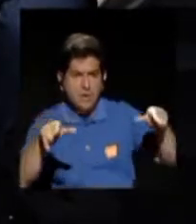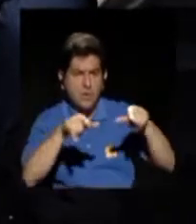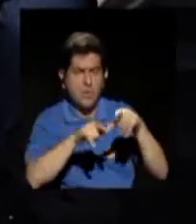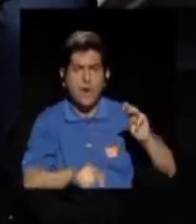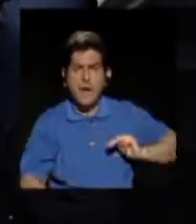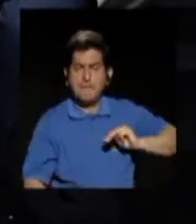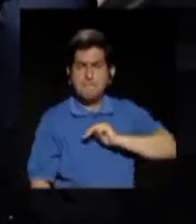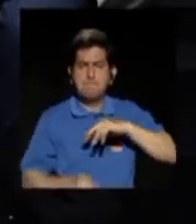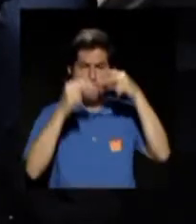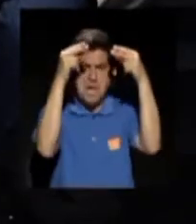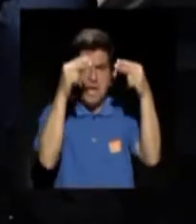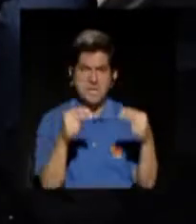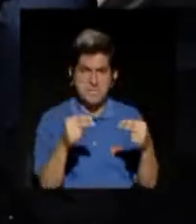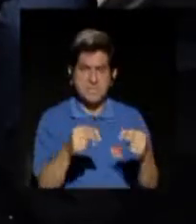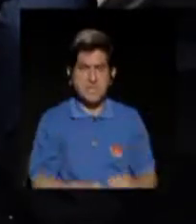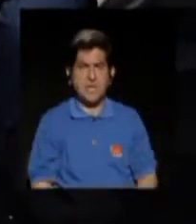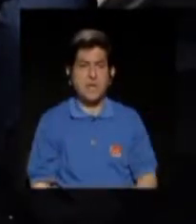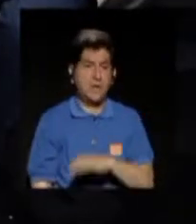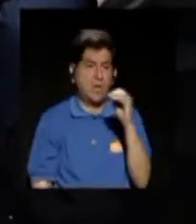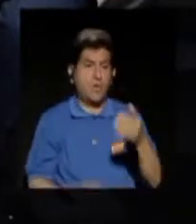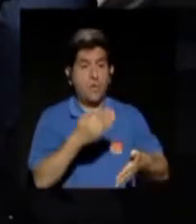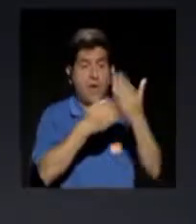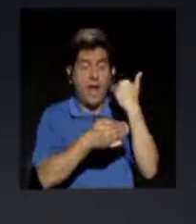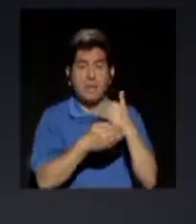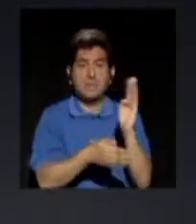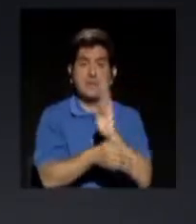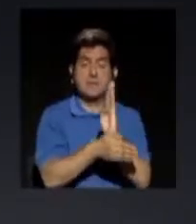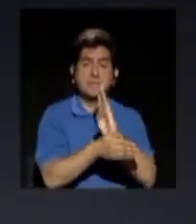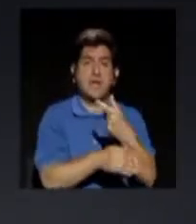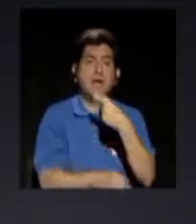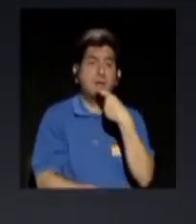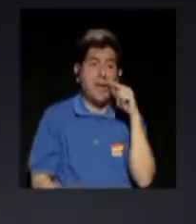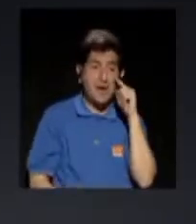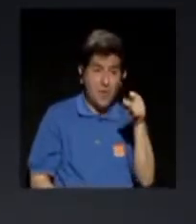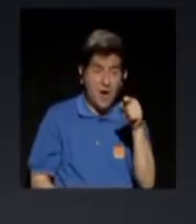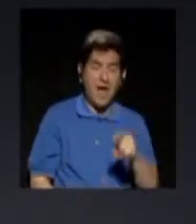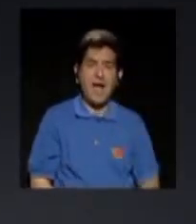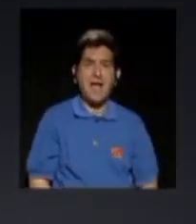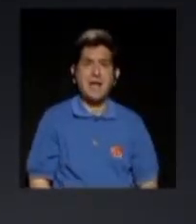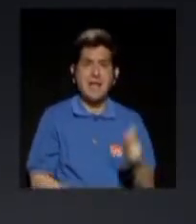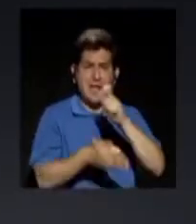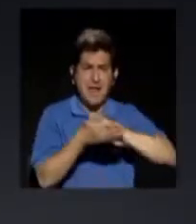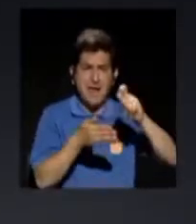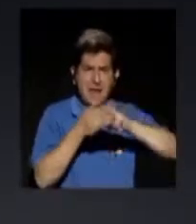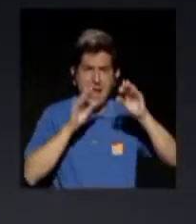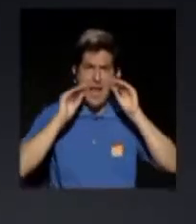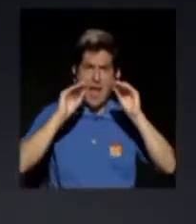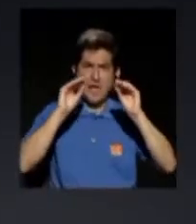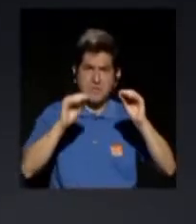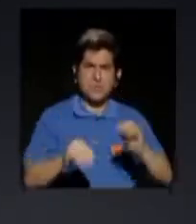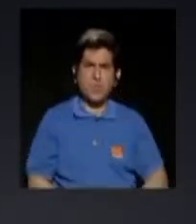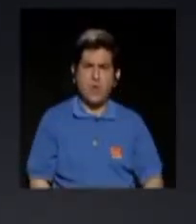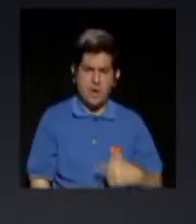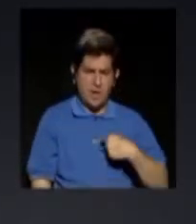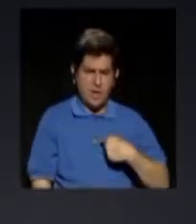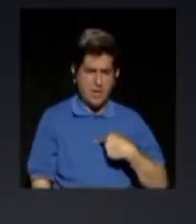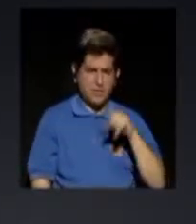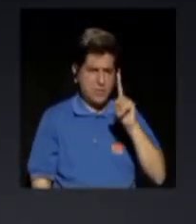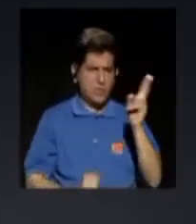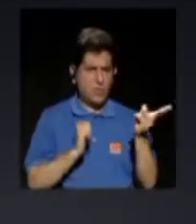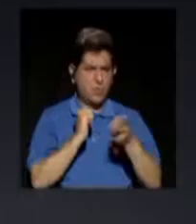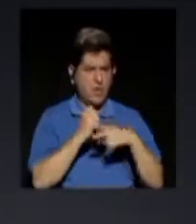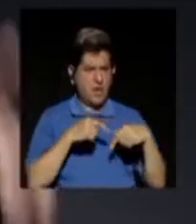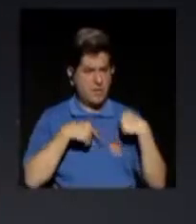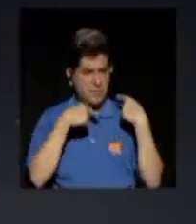Ministerio de Hacienda y antes el Banco Anglo, creo que en esa zona estaba la Escuela de Pedagogía, porque yo de niño alguna vez